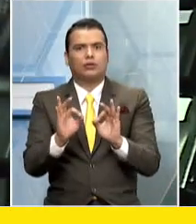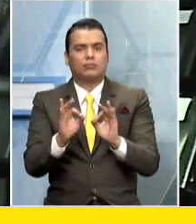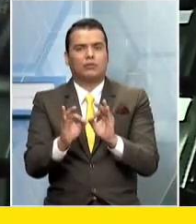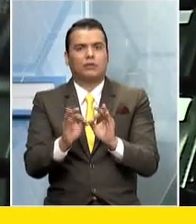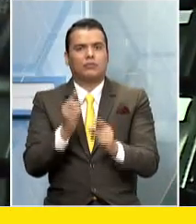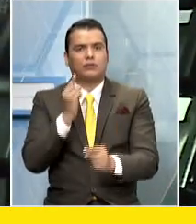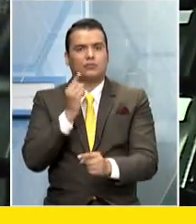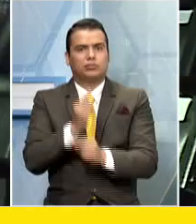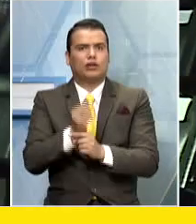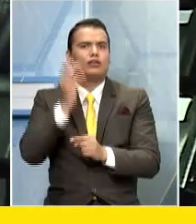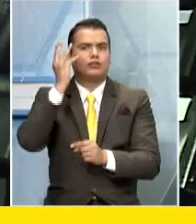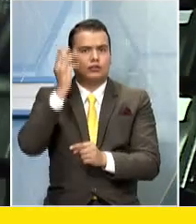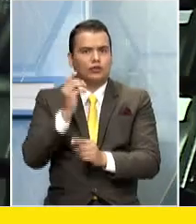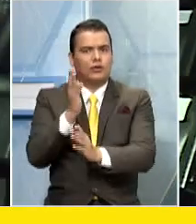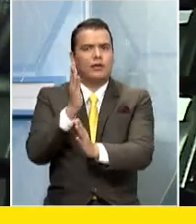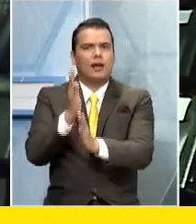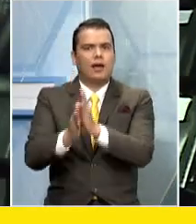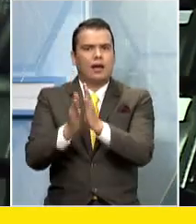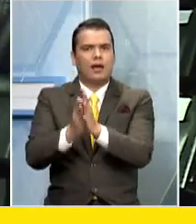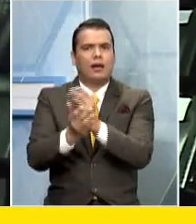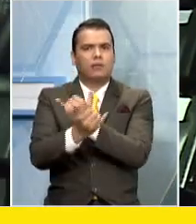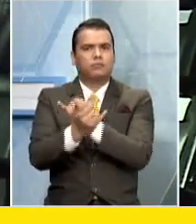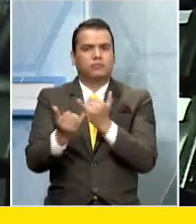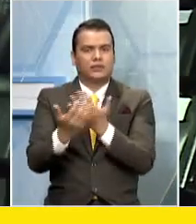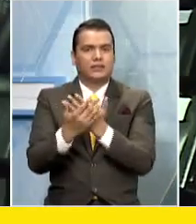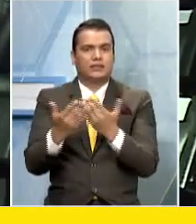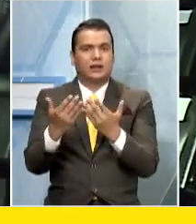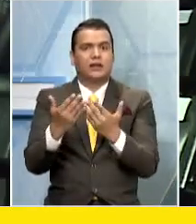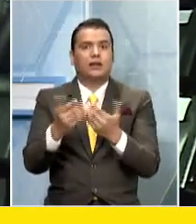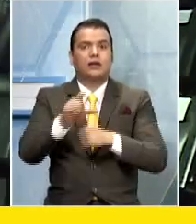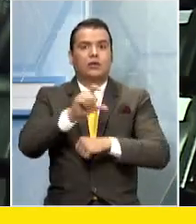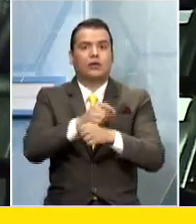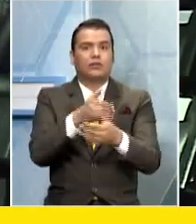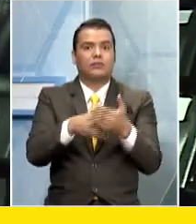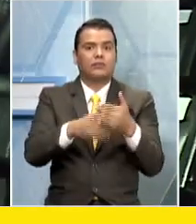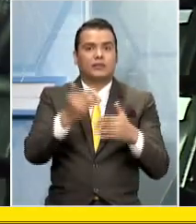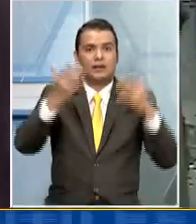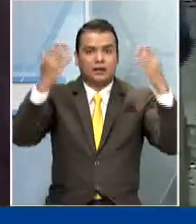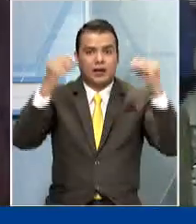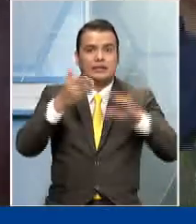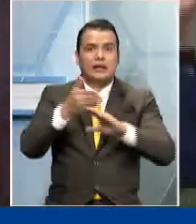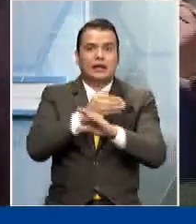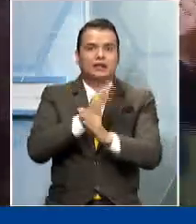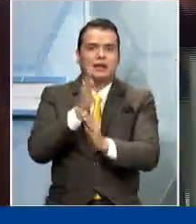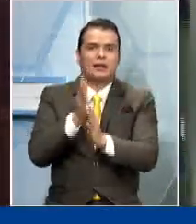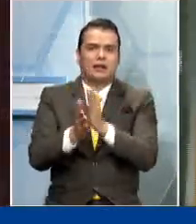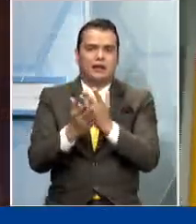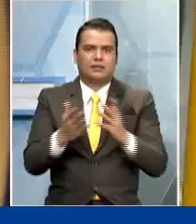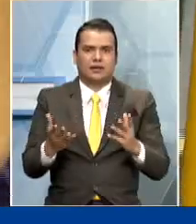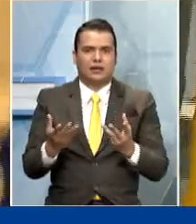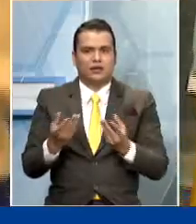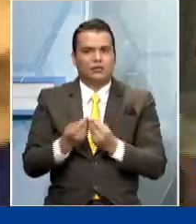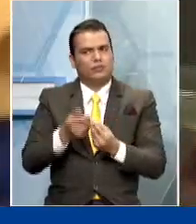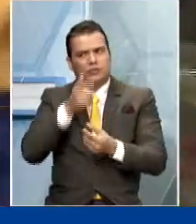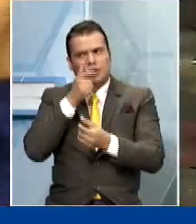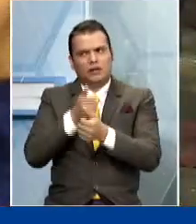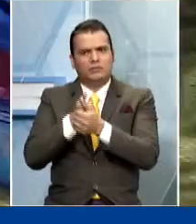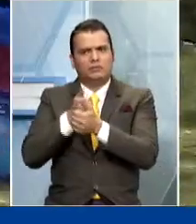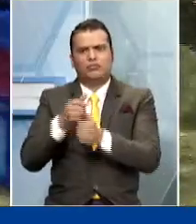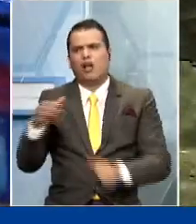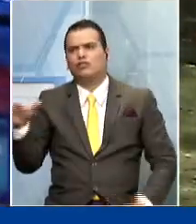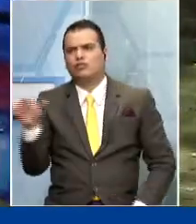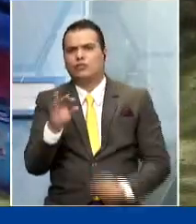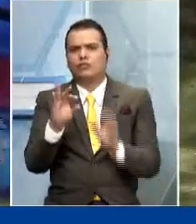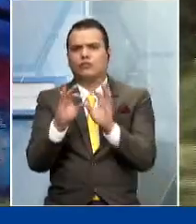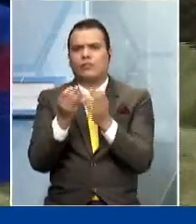es diario y que se entrega antes de entrar al establecimiento educativo con visitas y acompañamiento permanente la secretaría de